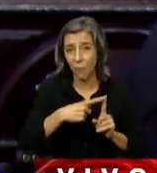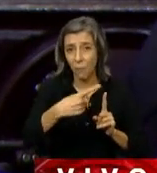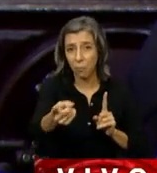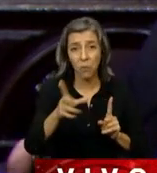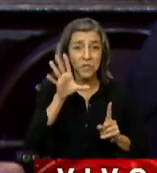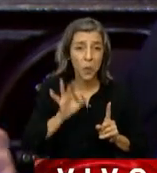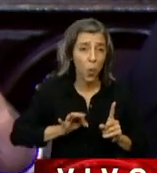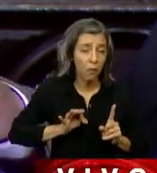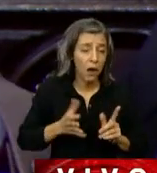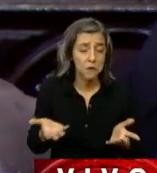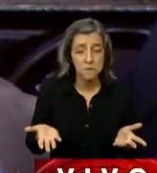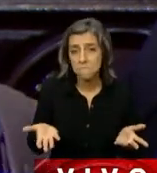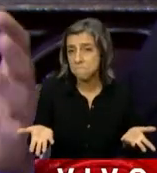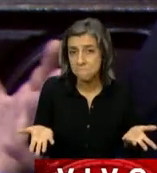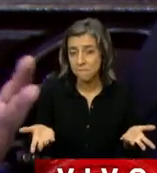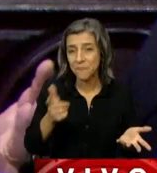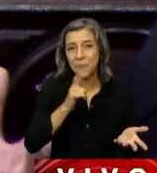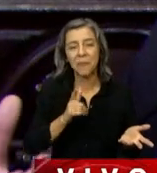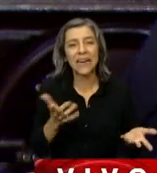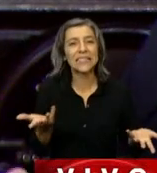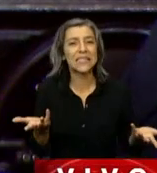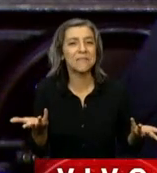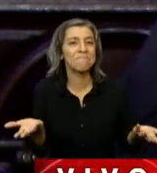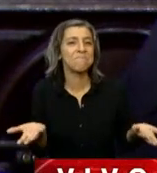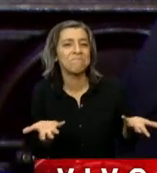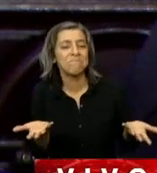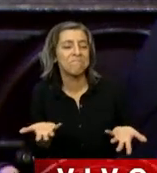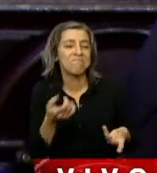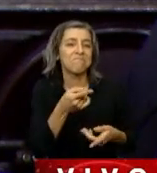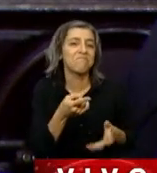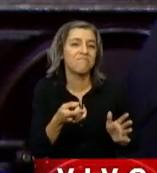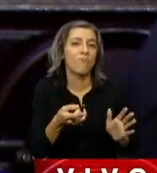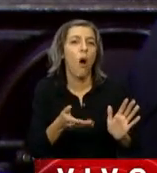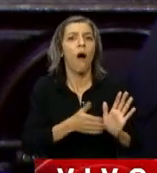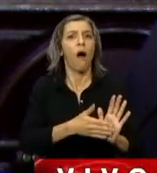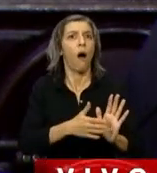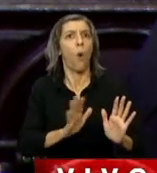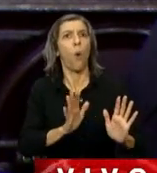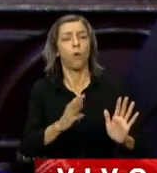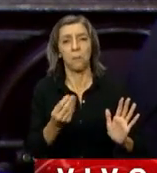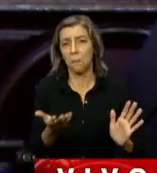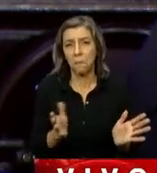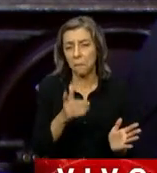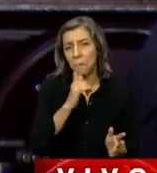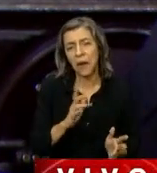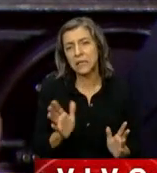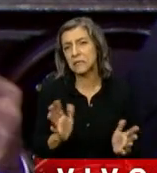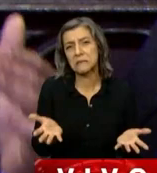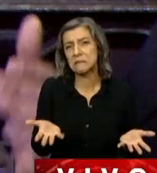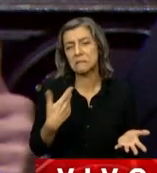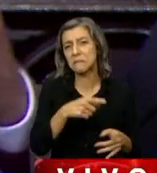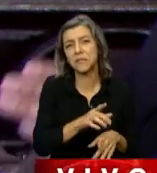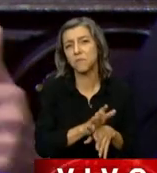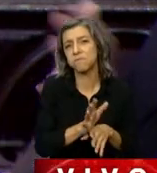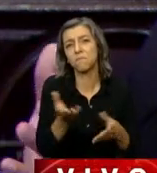años, me parece que no es un poco endeble el argumento. Lo de 50 años tiene que ver con que se transforme en una política pública que